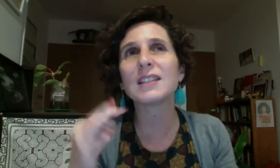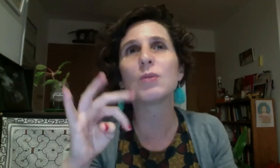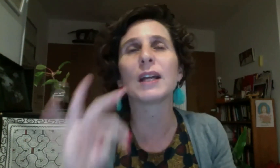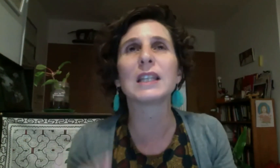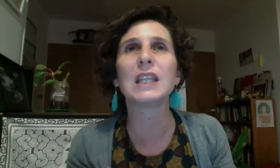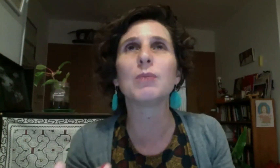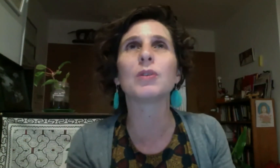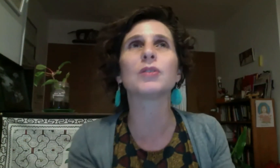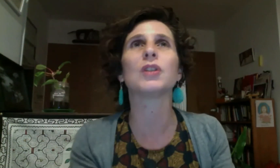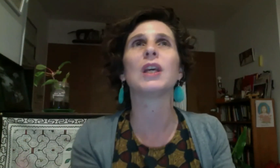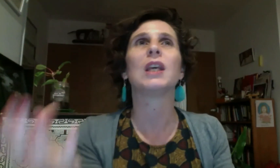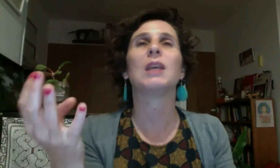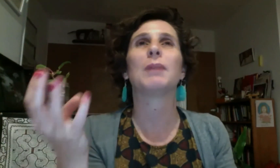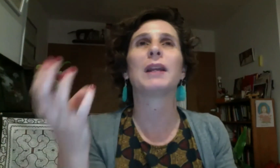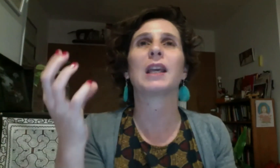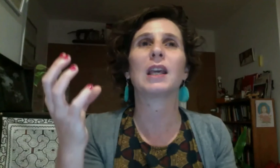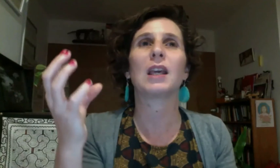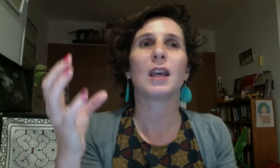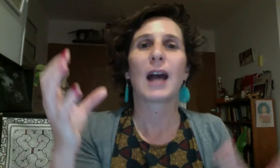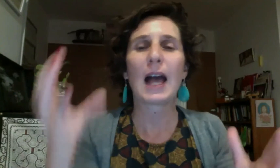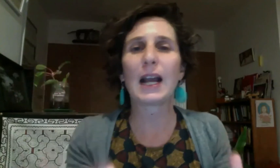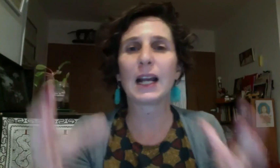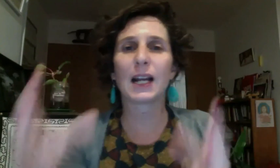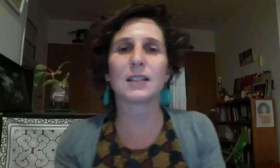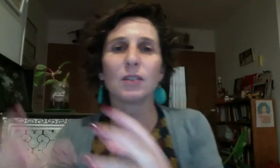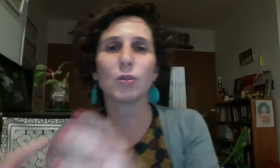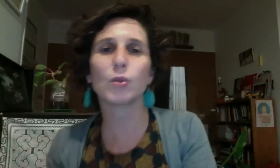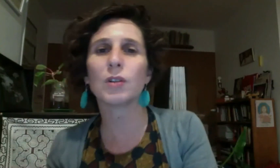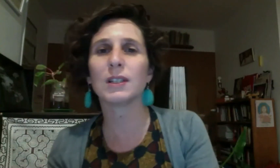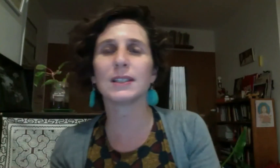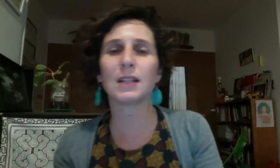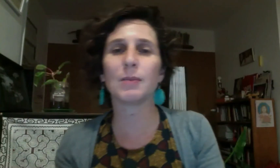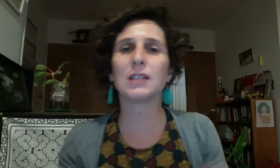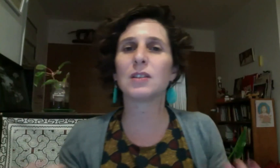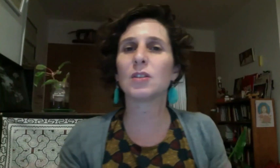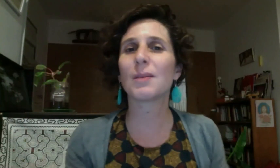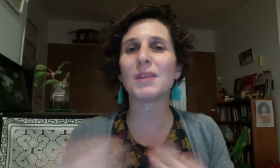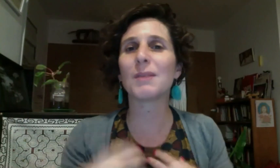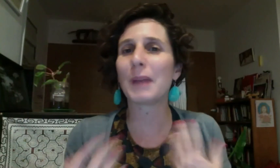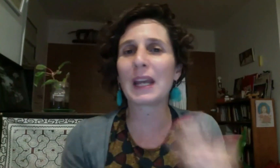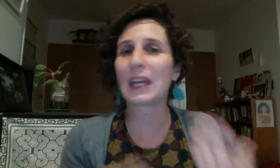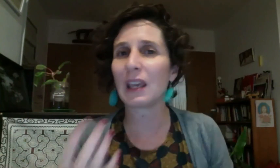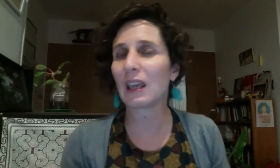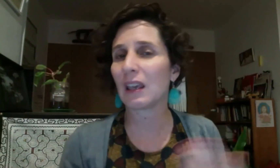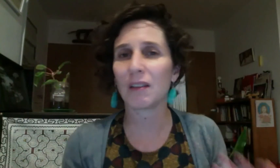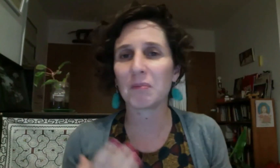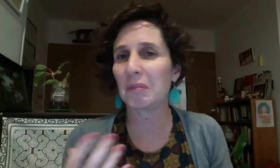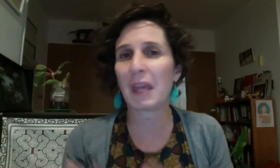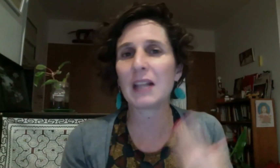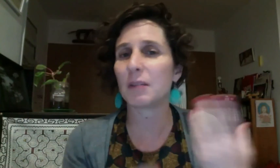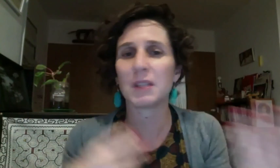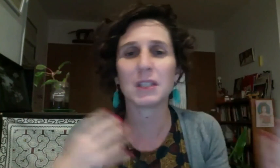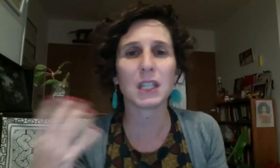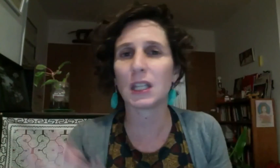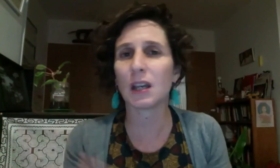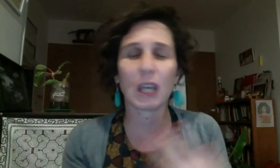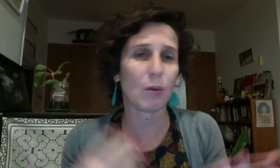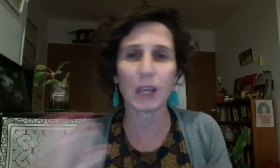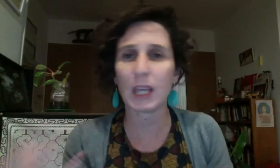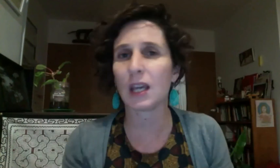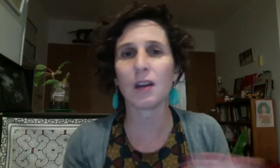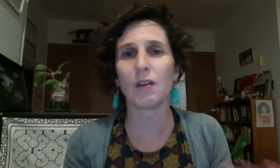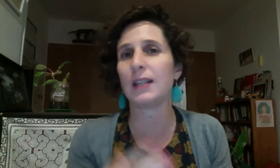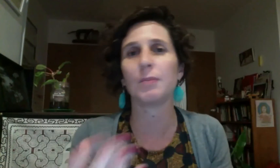fines educativos y para que haga la clase con su hijo necesariamente, sino también para que él también sienta, él